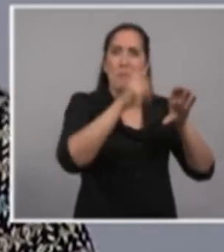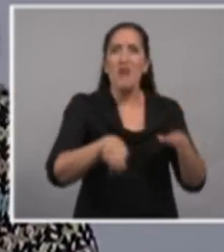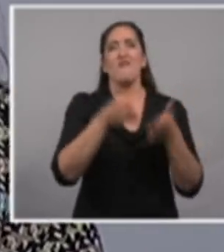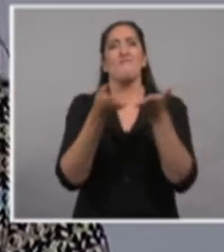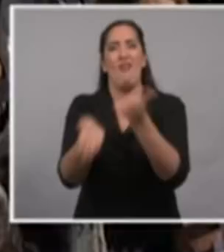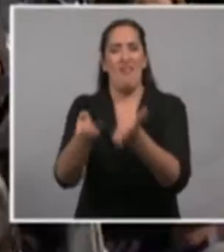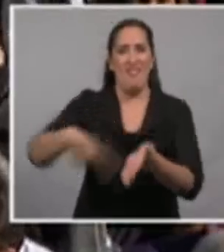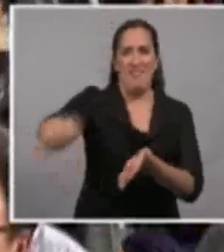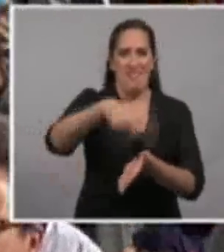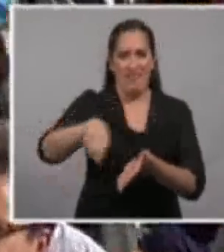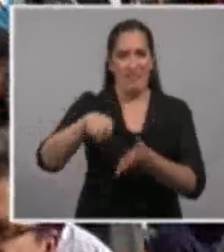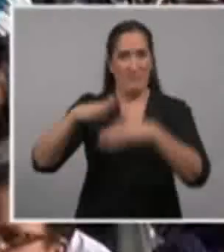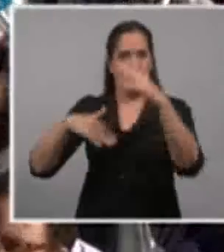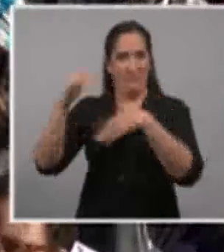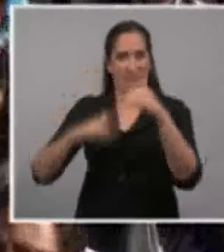por primera vez